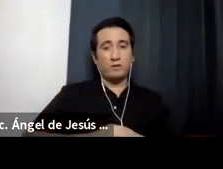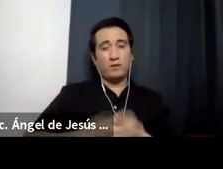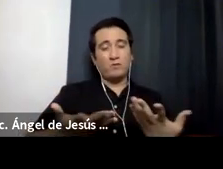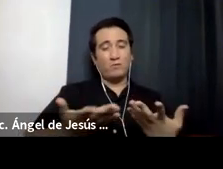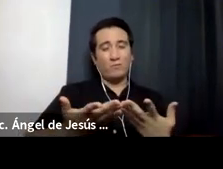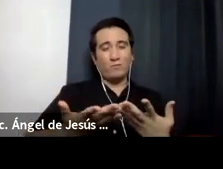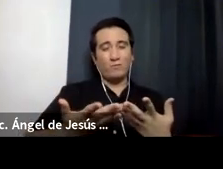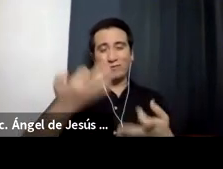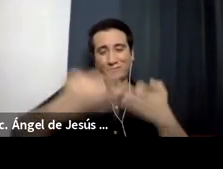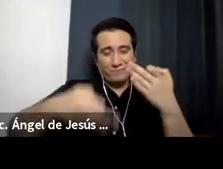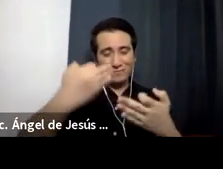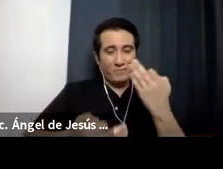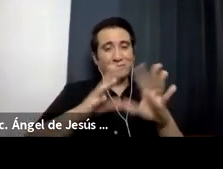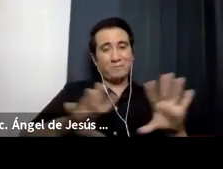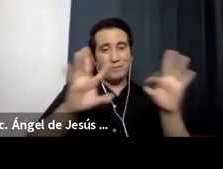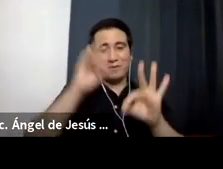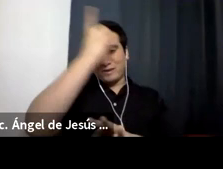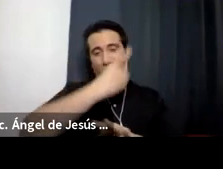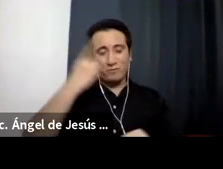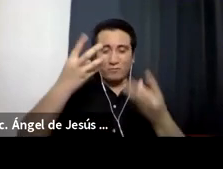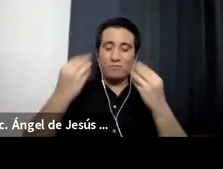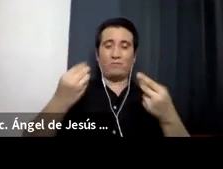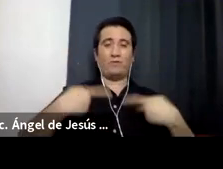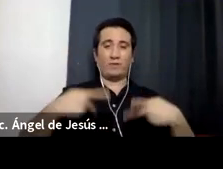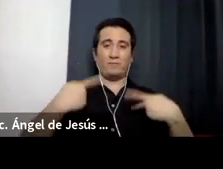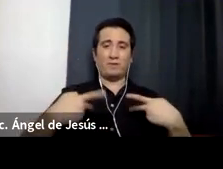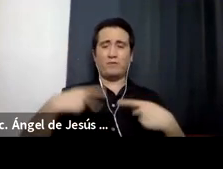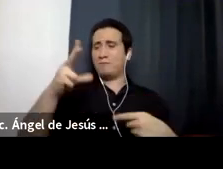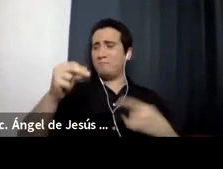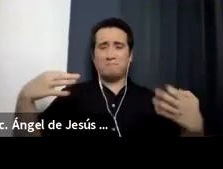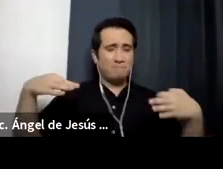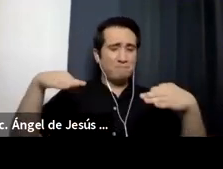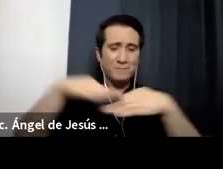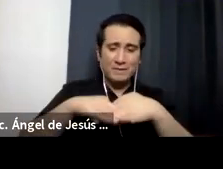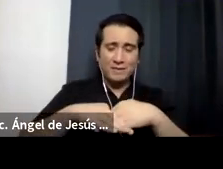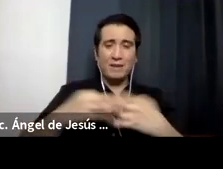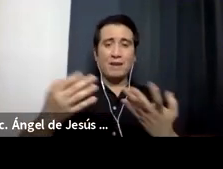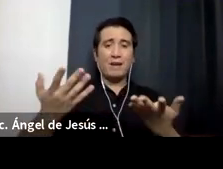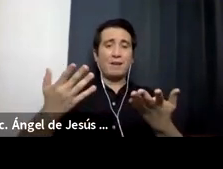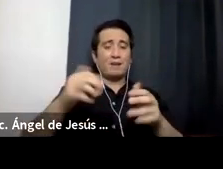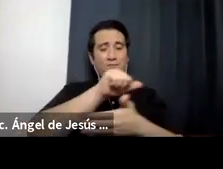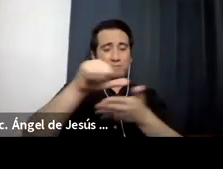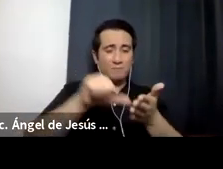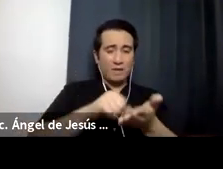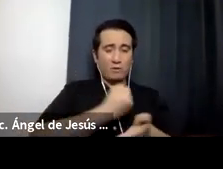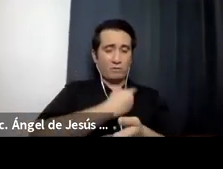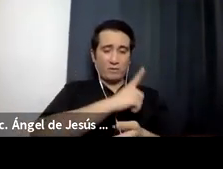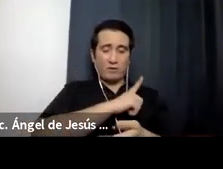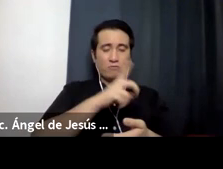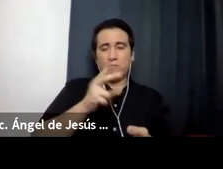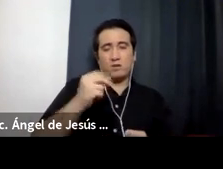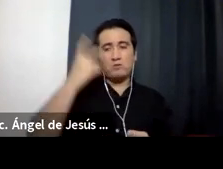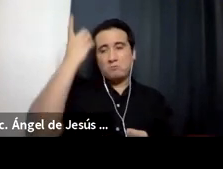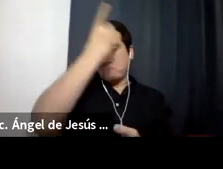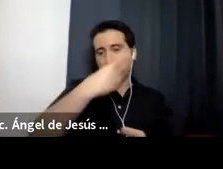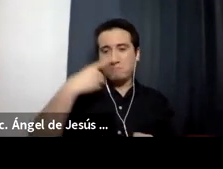en el diagnóstico porque muchas personas no se acercan a sus unidades de salud y se diagnostican diabetes. La